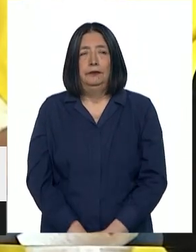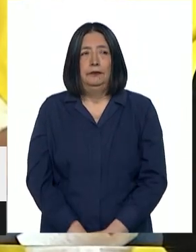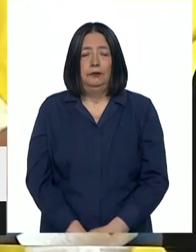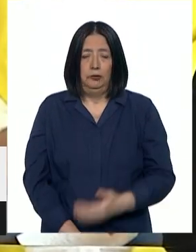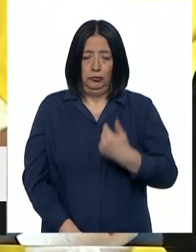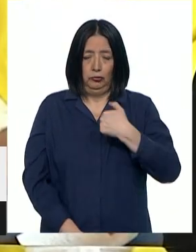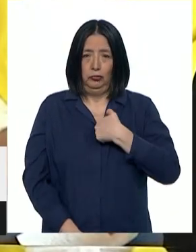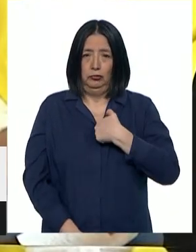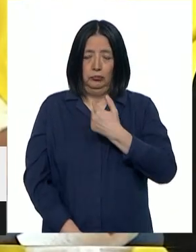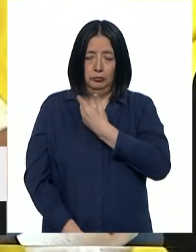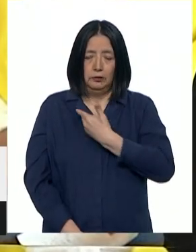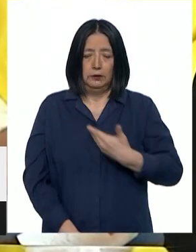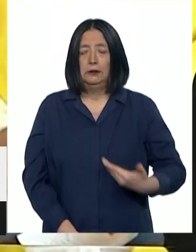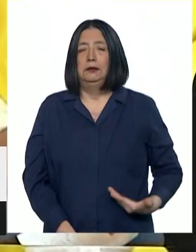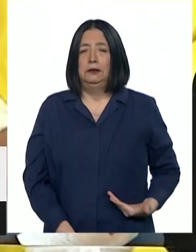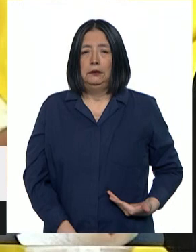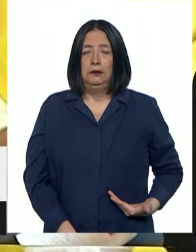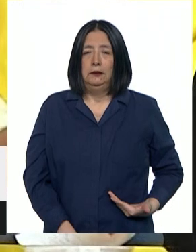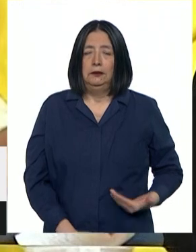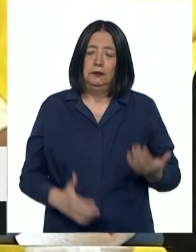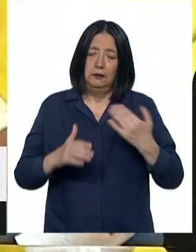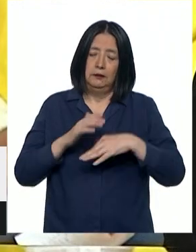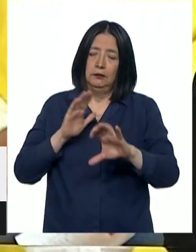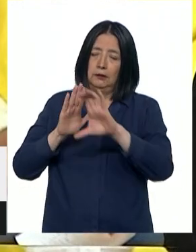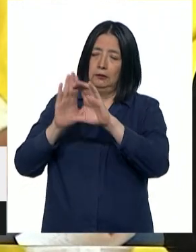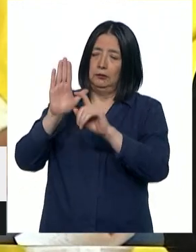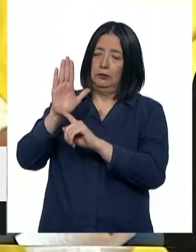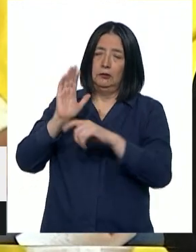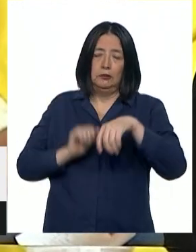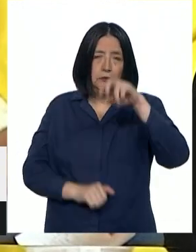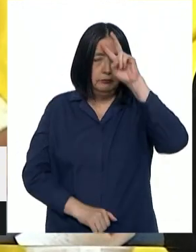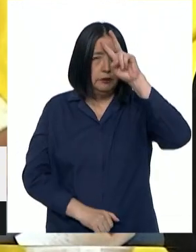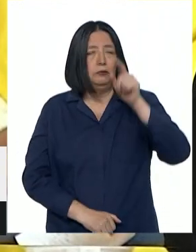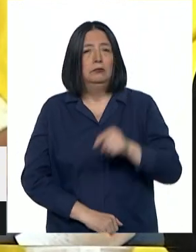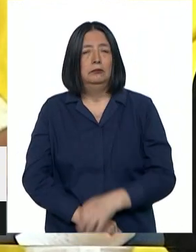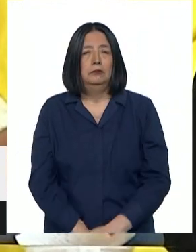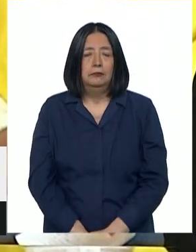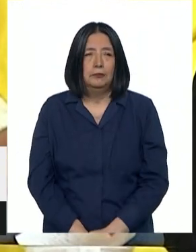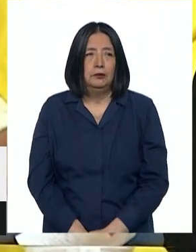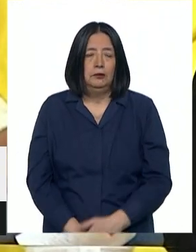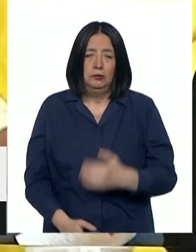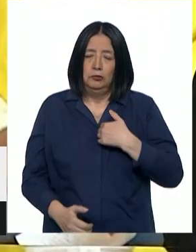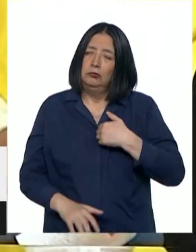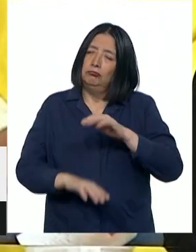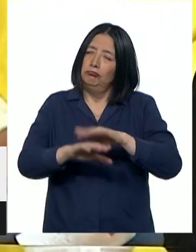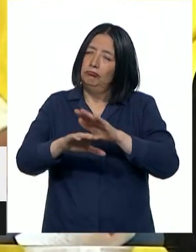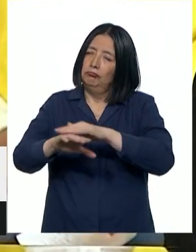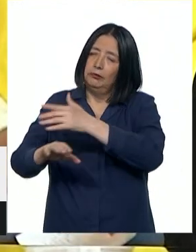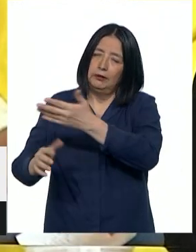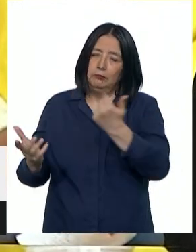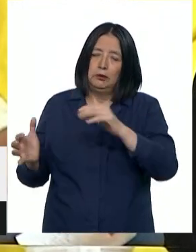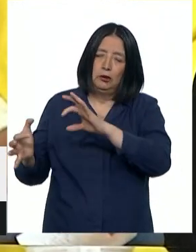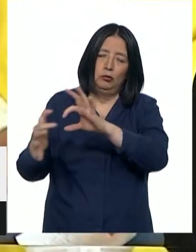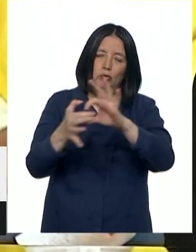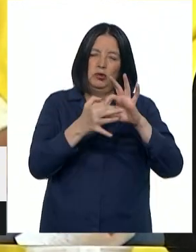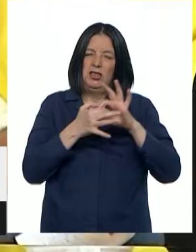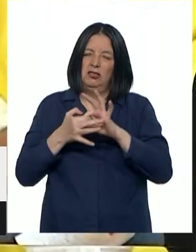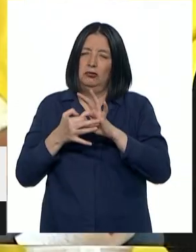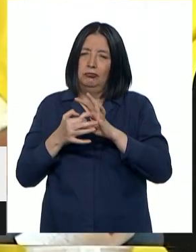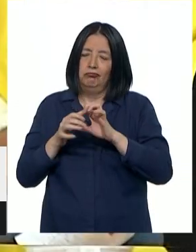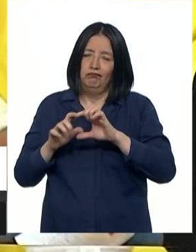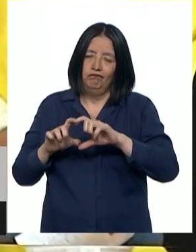como presidenta constitucional de la República, los llamo a unirnos en un solo corazón.